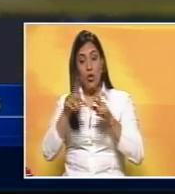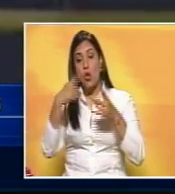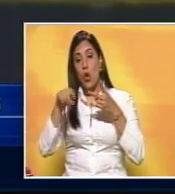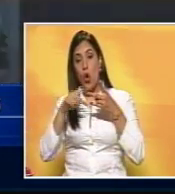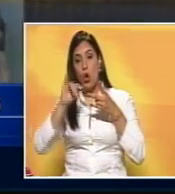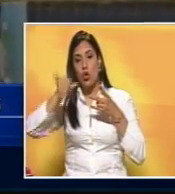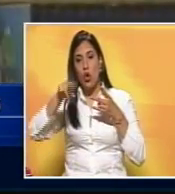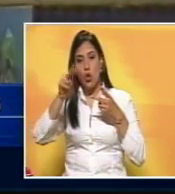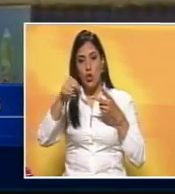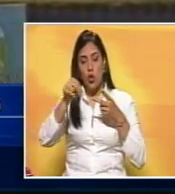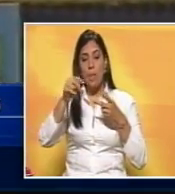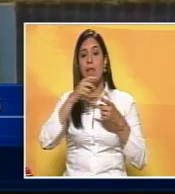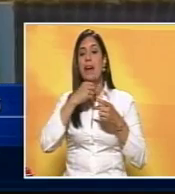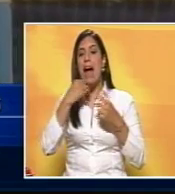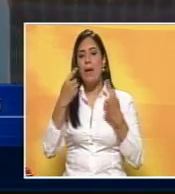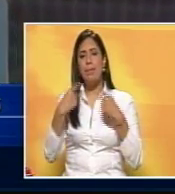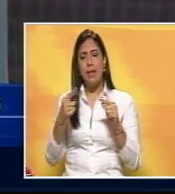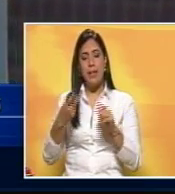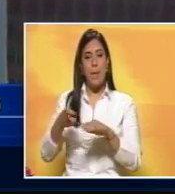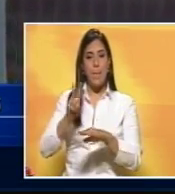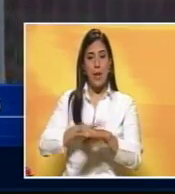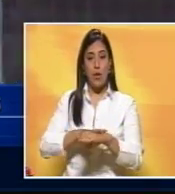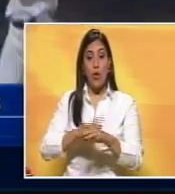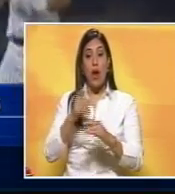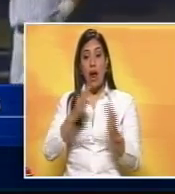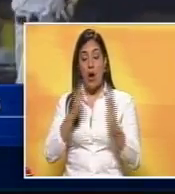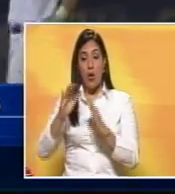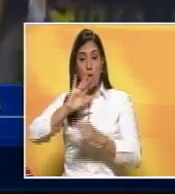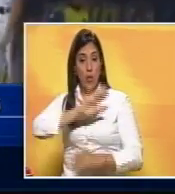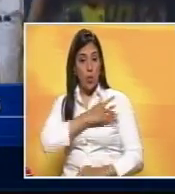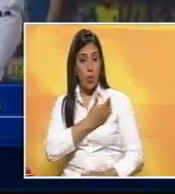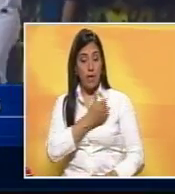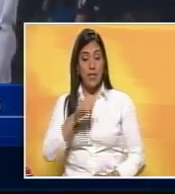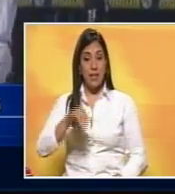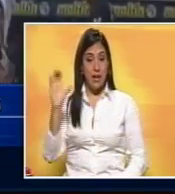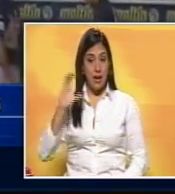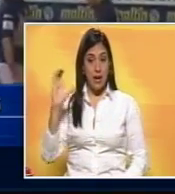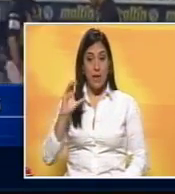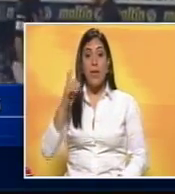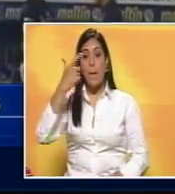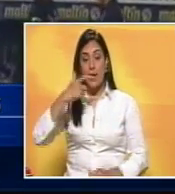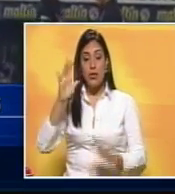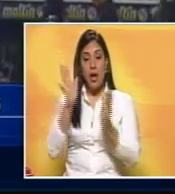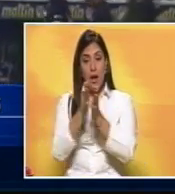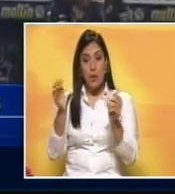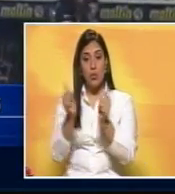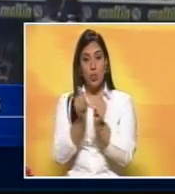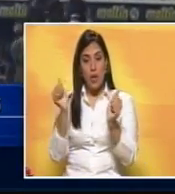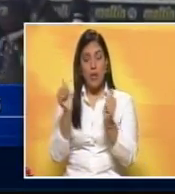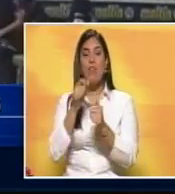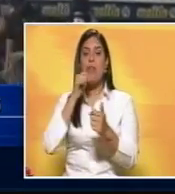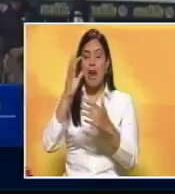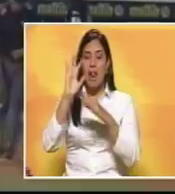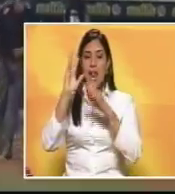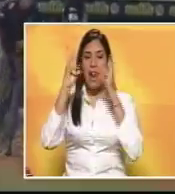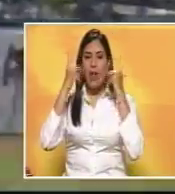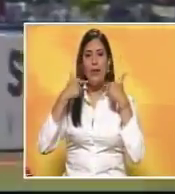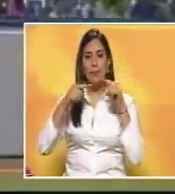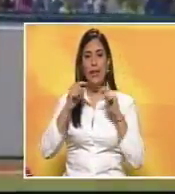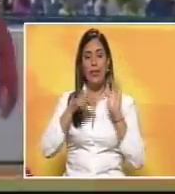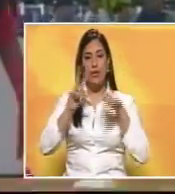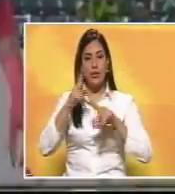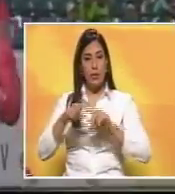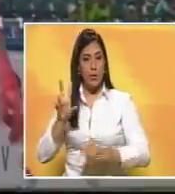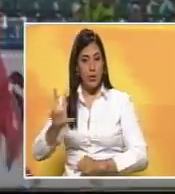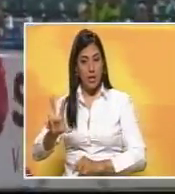mientras que John Lamb cargó con la derrota. En tanto, en el Estadio Universitario aquí en Caracas, los Caribes de Anzoátegui apalearon a los Leones 12 carreras